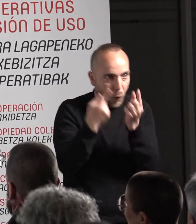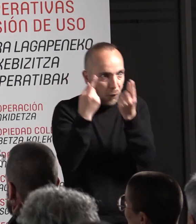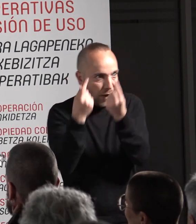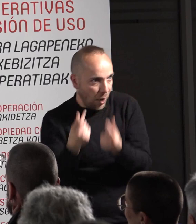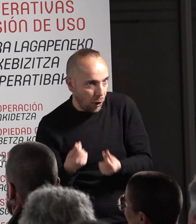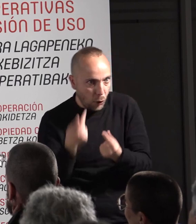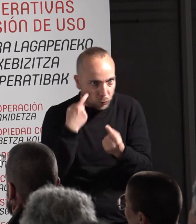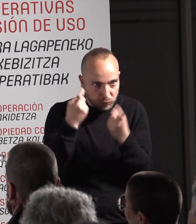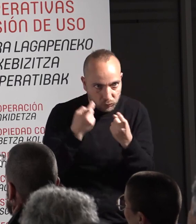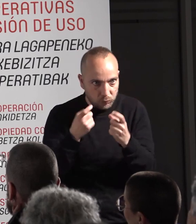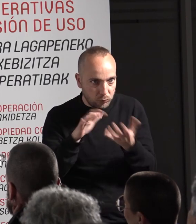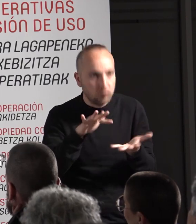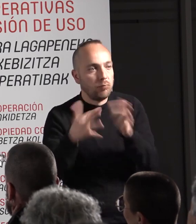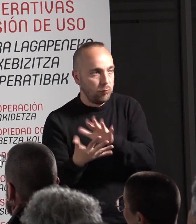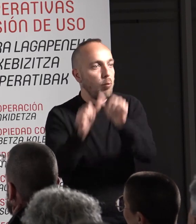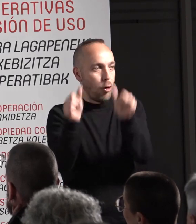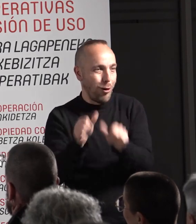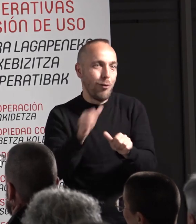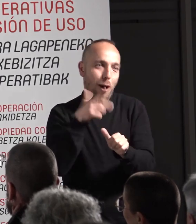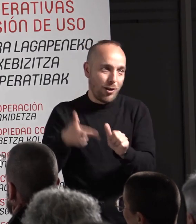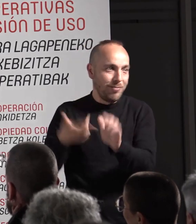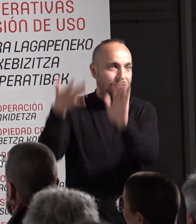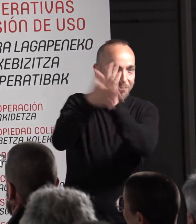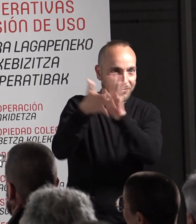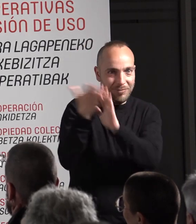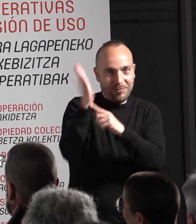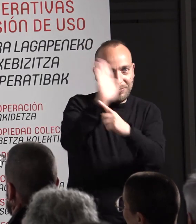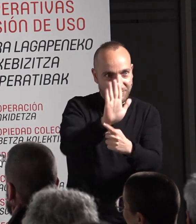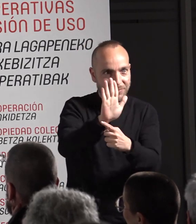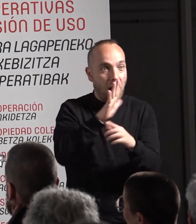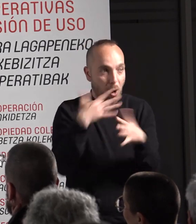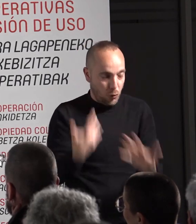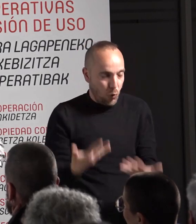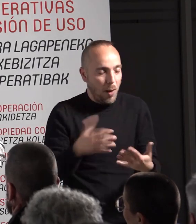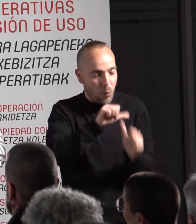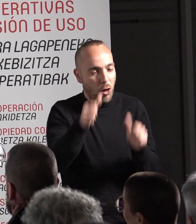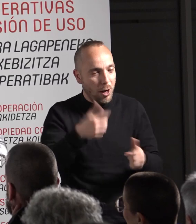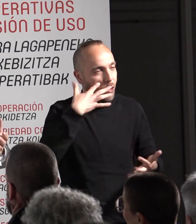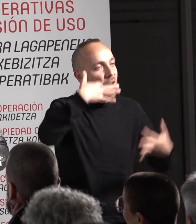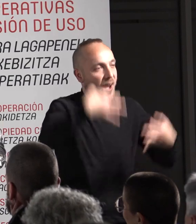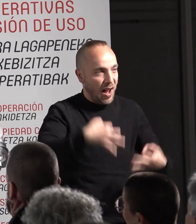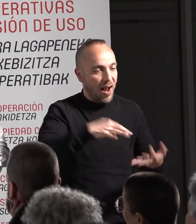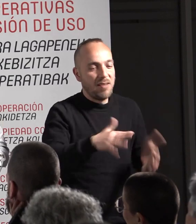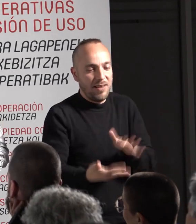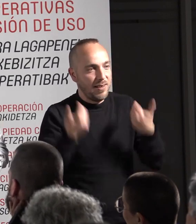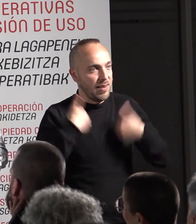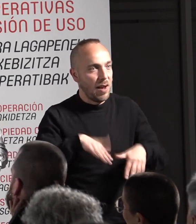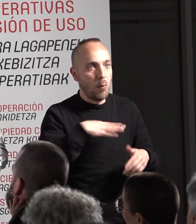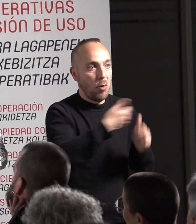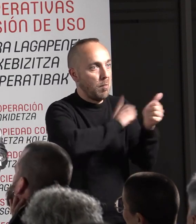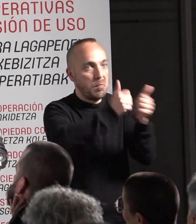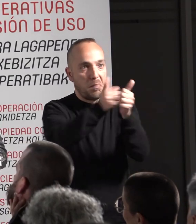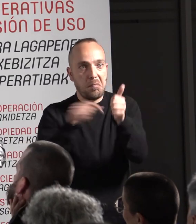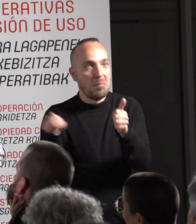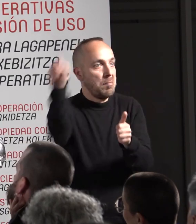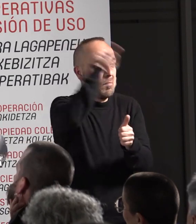ahora os voy a contar y que es un modelo hoy real y que es replicable en todo el